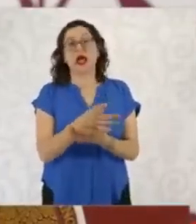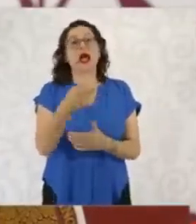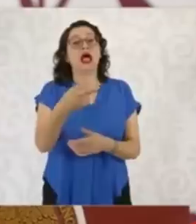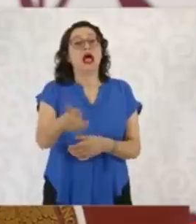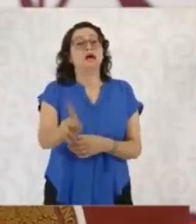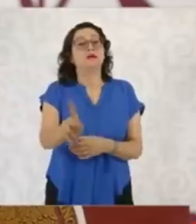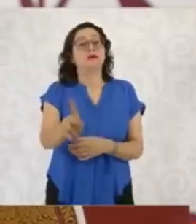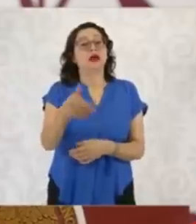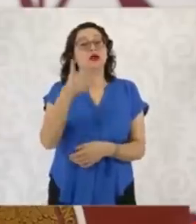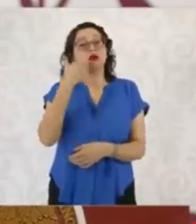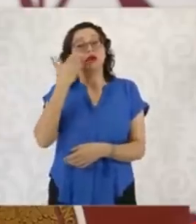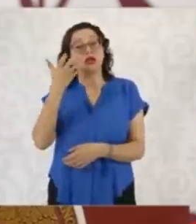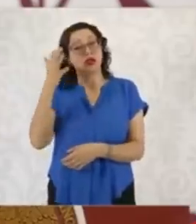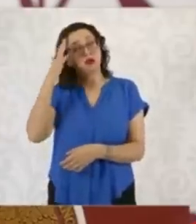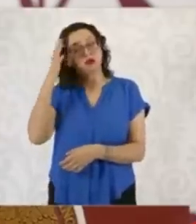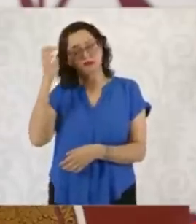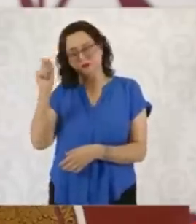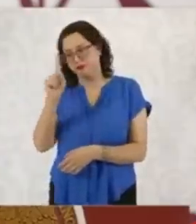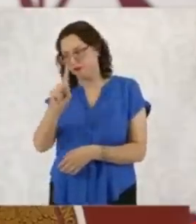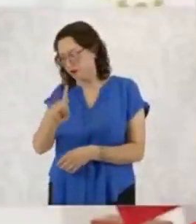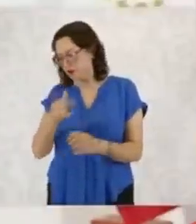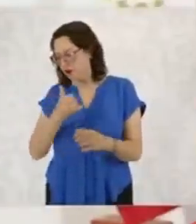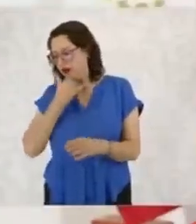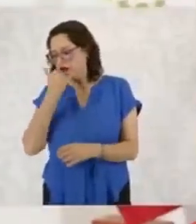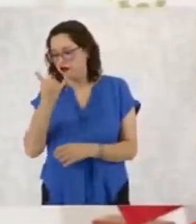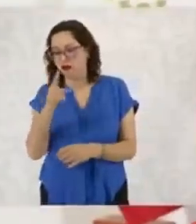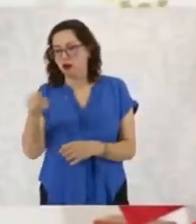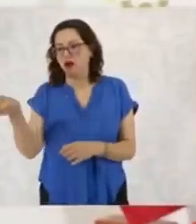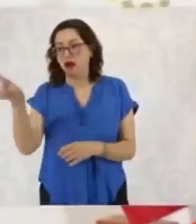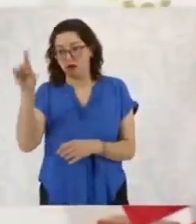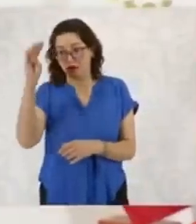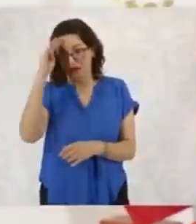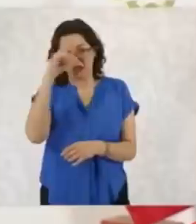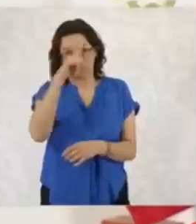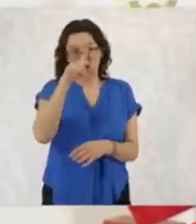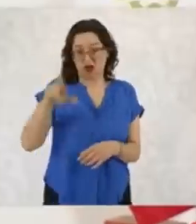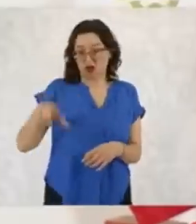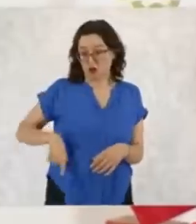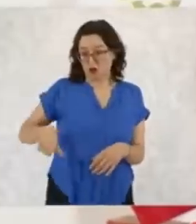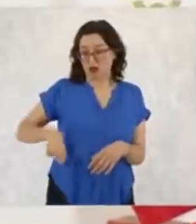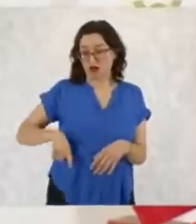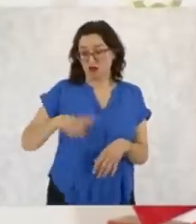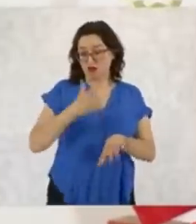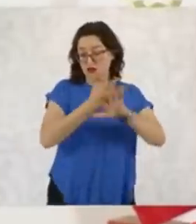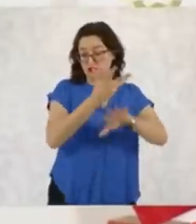No, se trata de los tribunales de un estado.